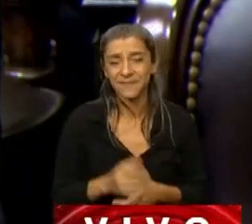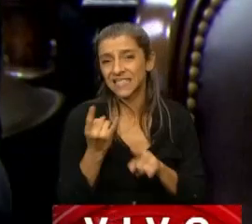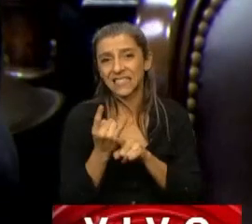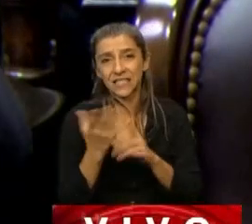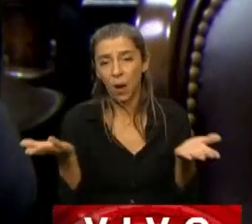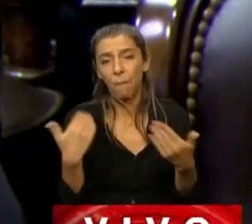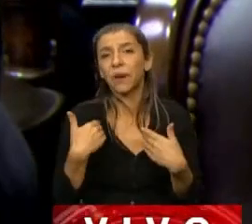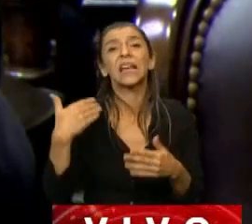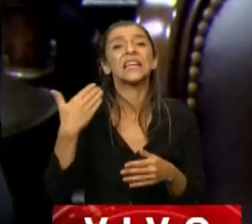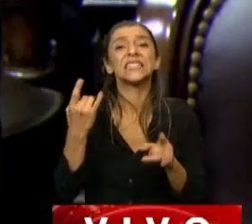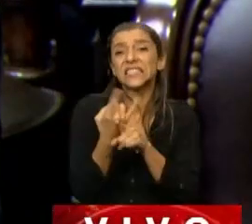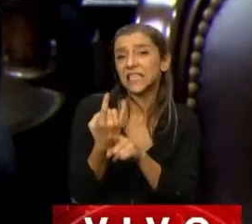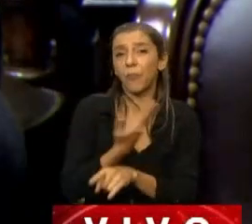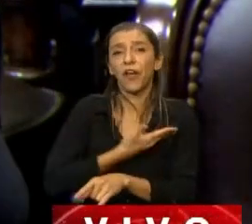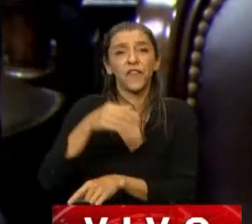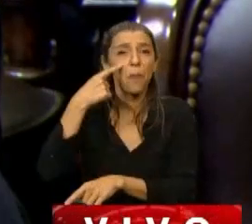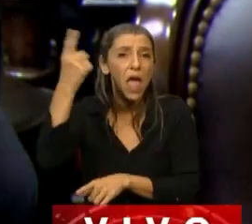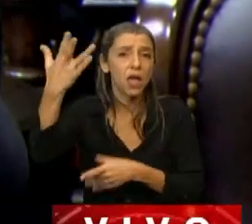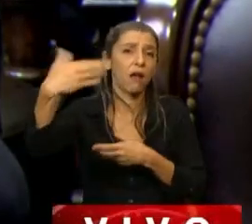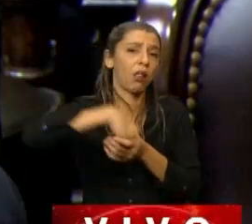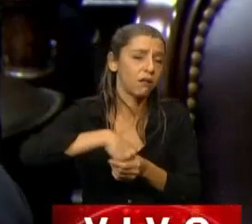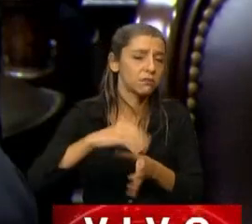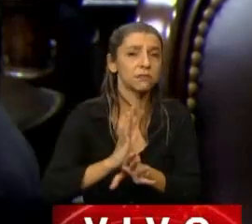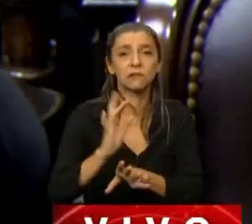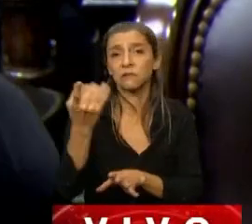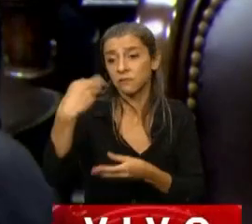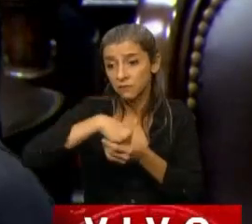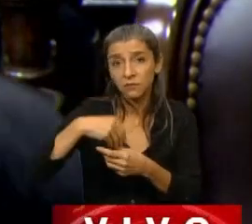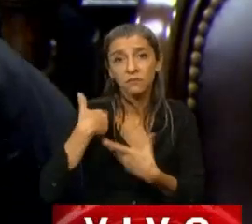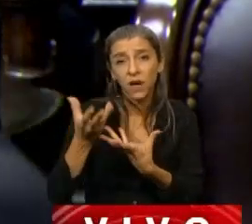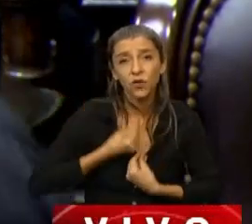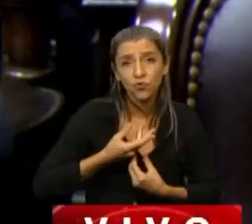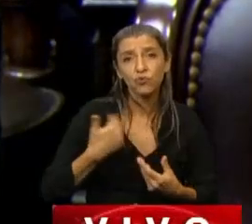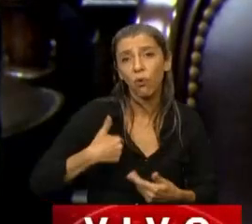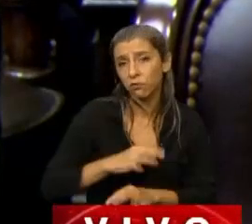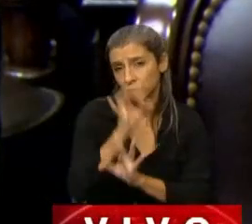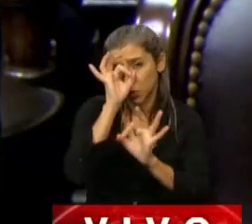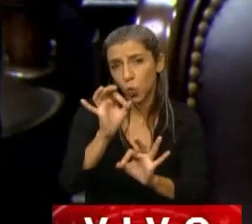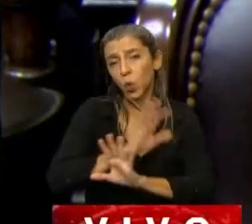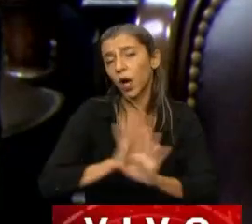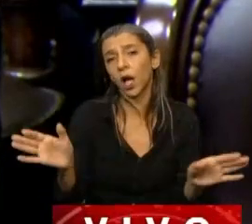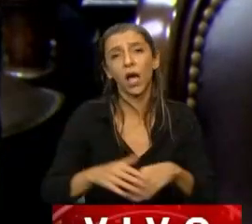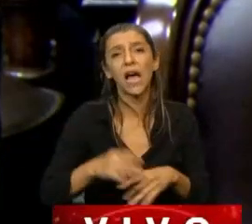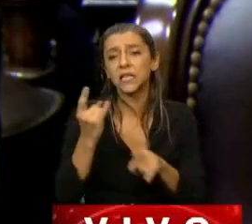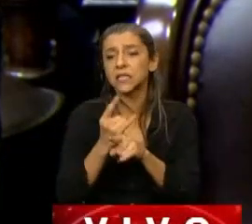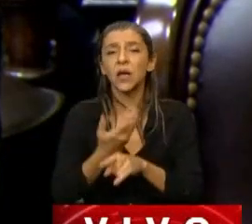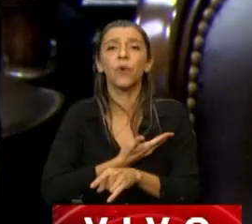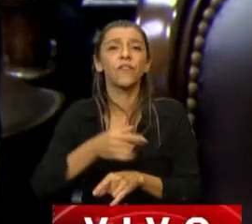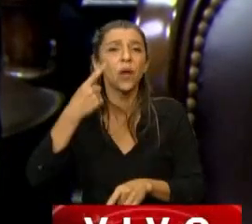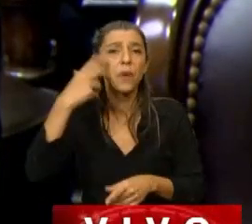fondo a resolver los problemas de la Argentina de balanza de pagos y endeudamiento externo? No. Siempre que intervino el FMI en la